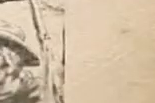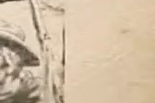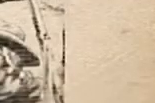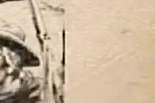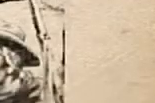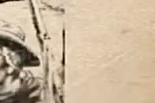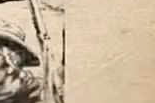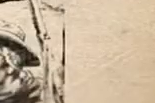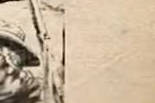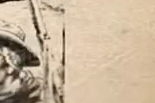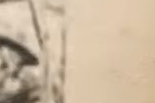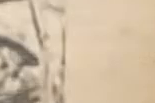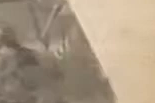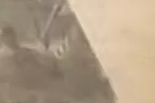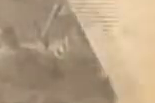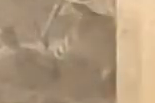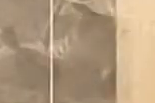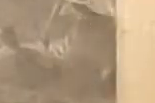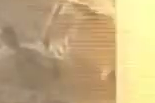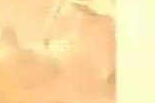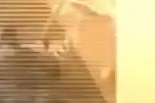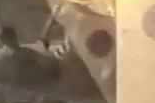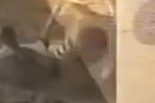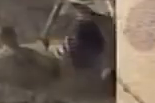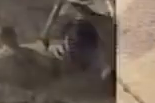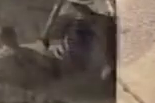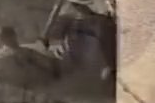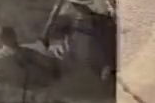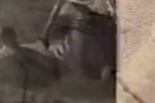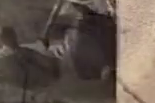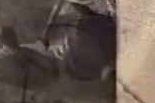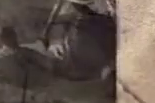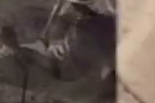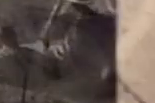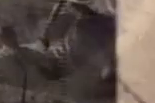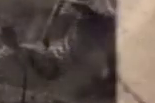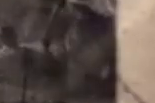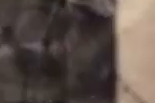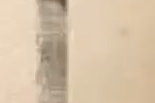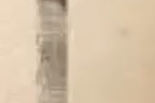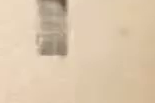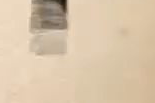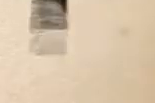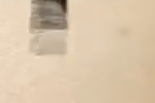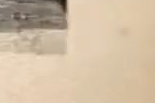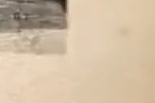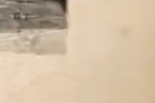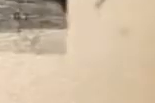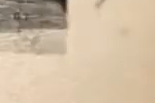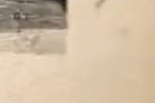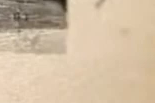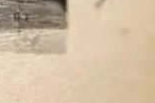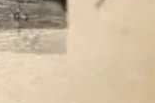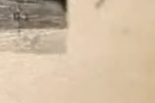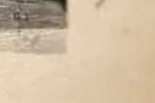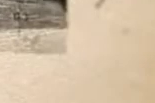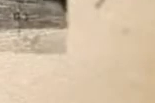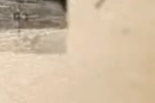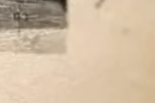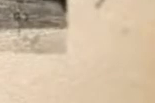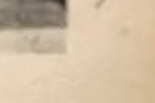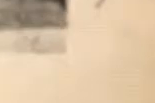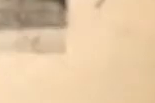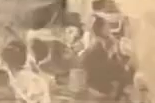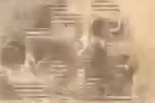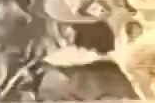Luego de un largo proceso emancipador, iniciado desde las primeras rebeliones de indígenas y criollos, el Perú nace como una